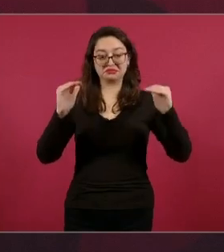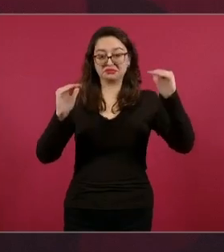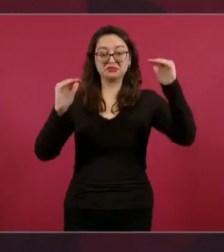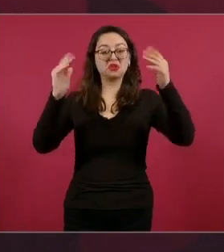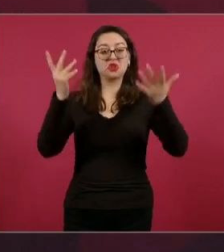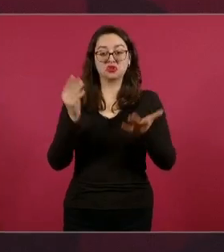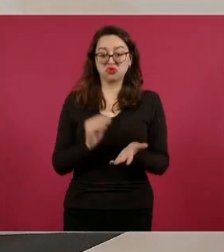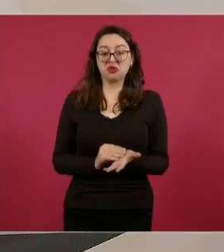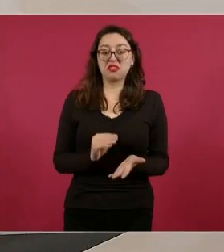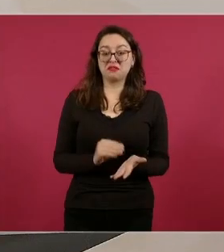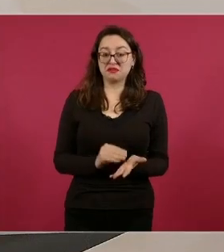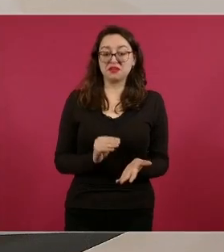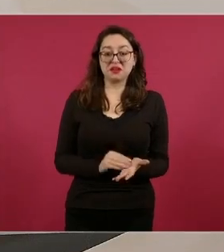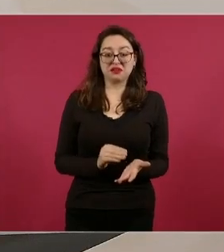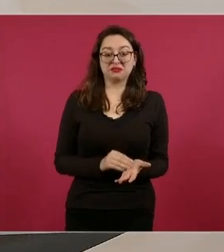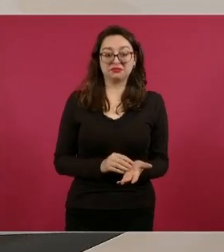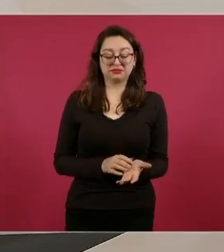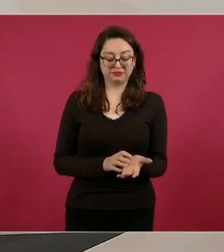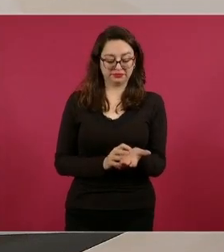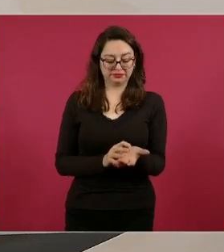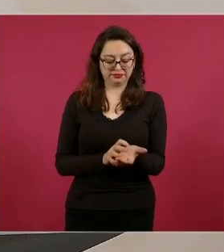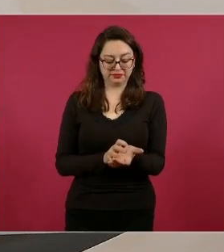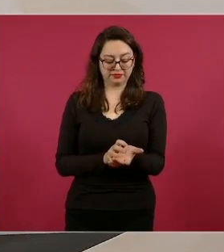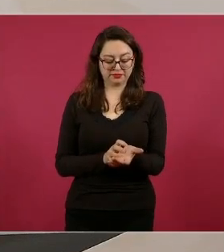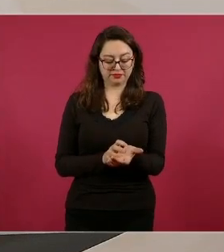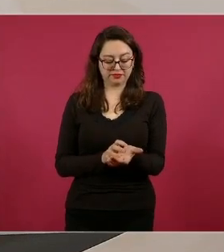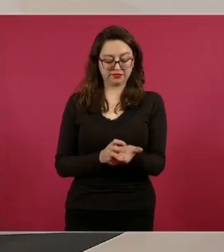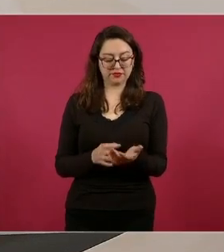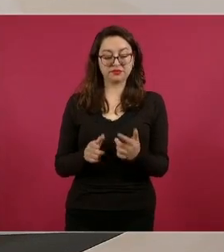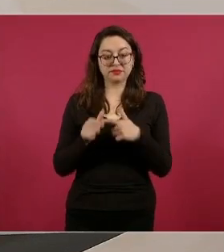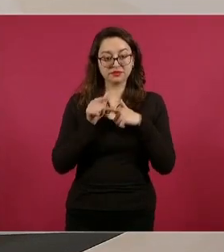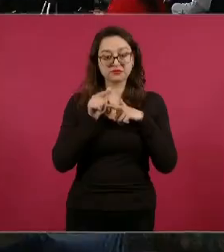la moneda más fuerte,